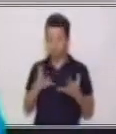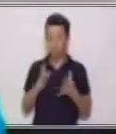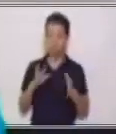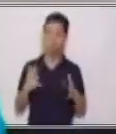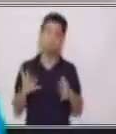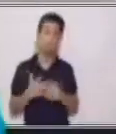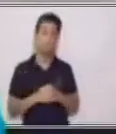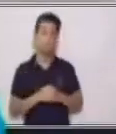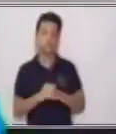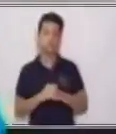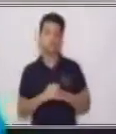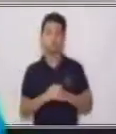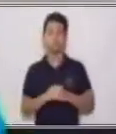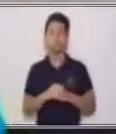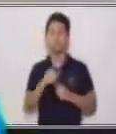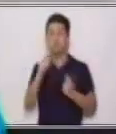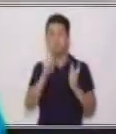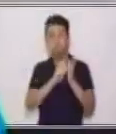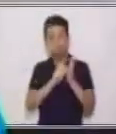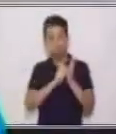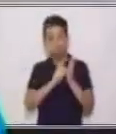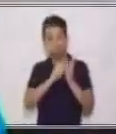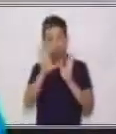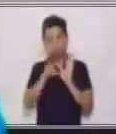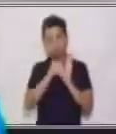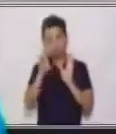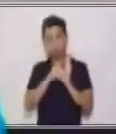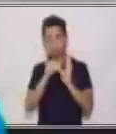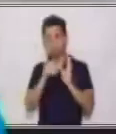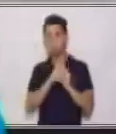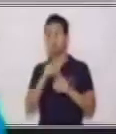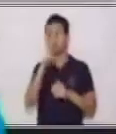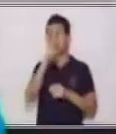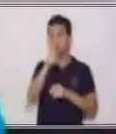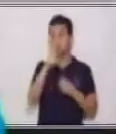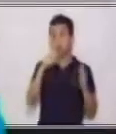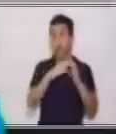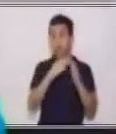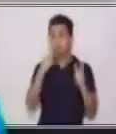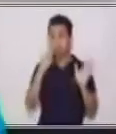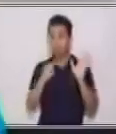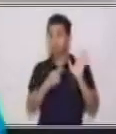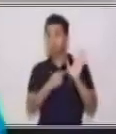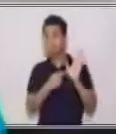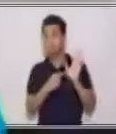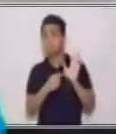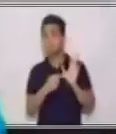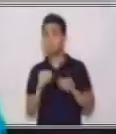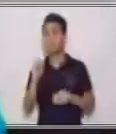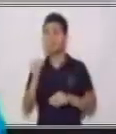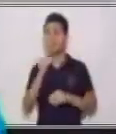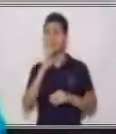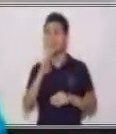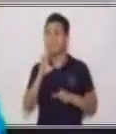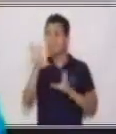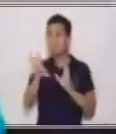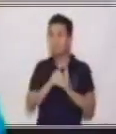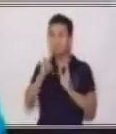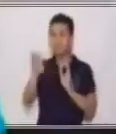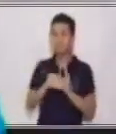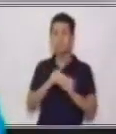de la toma de notas. Es importante que tú en casa tengas presente que, ¿qué es tomar notas